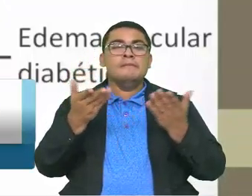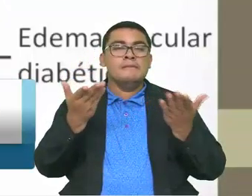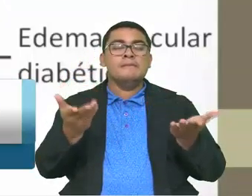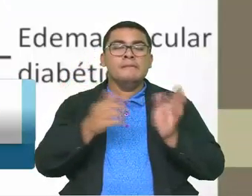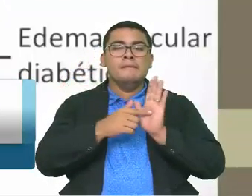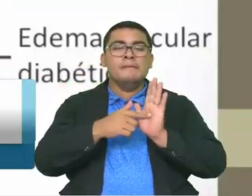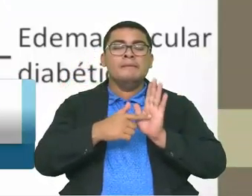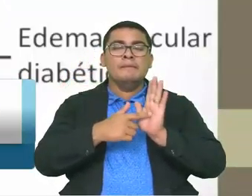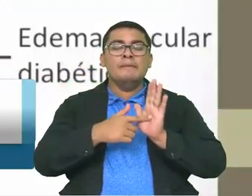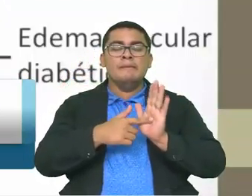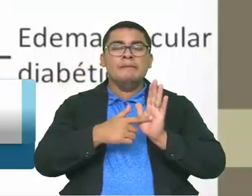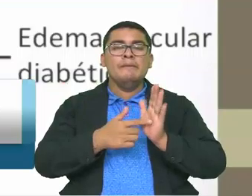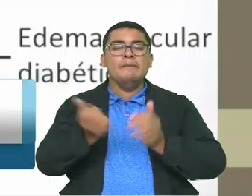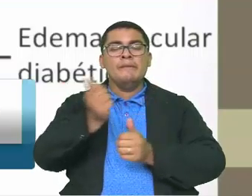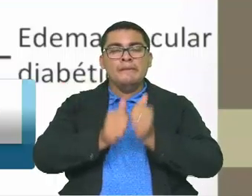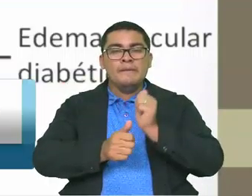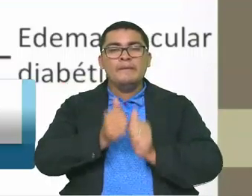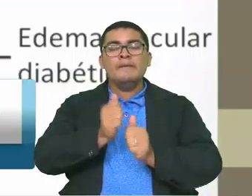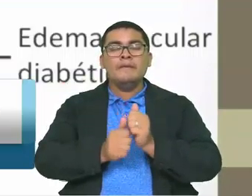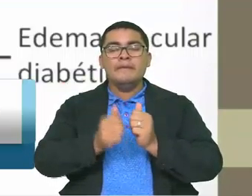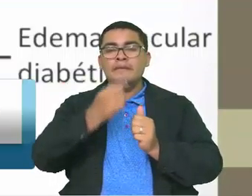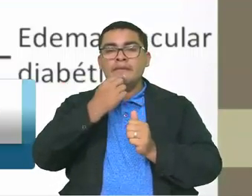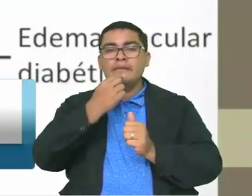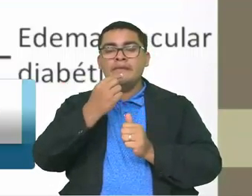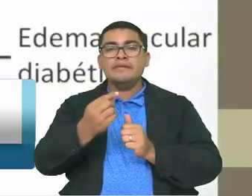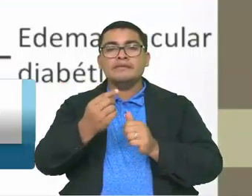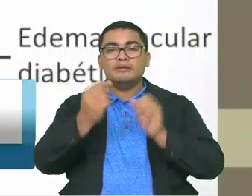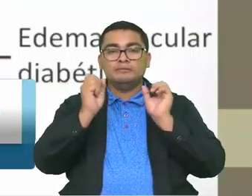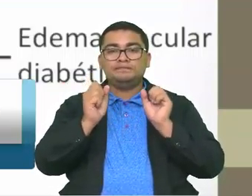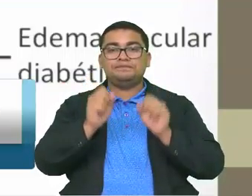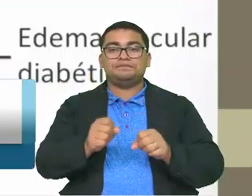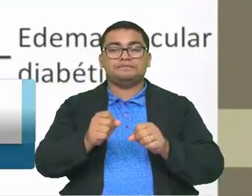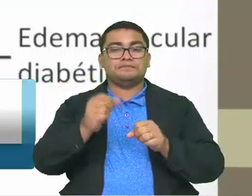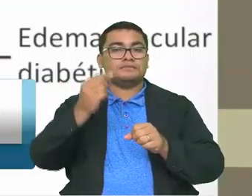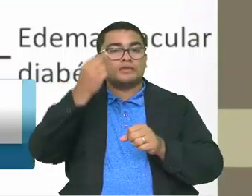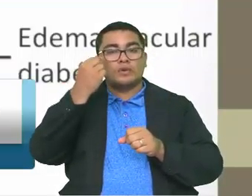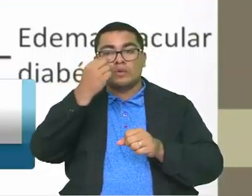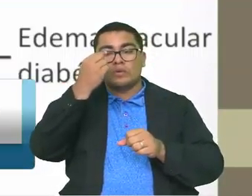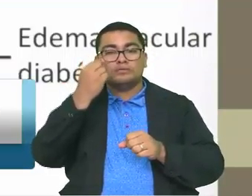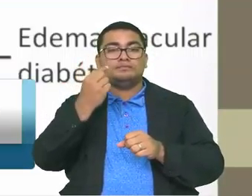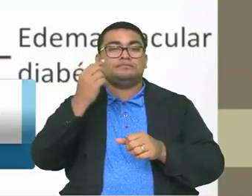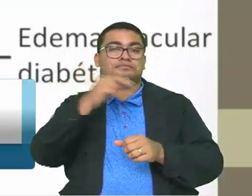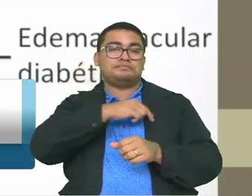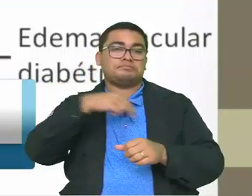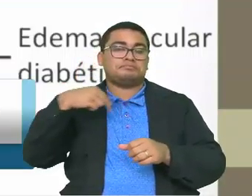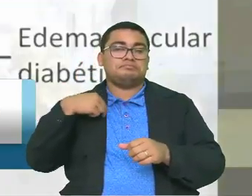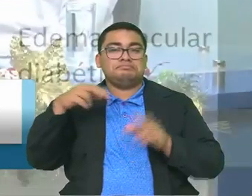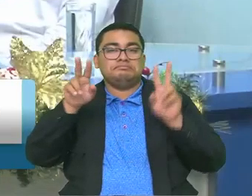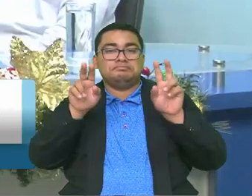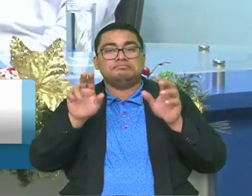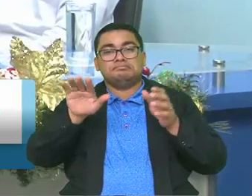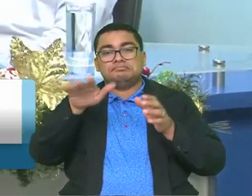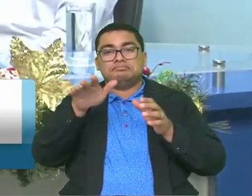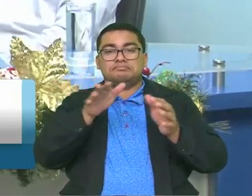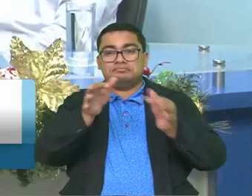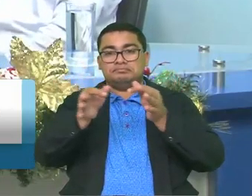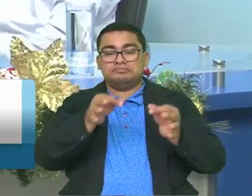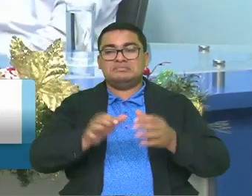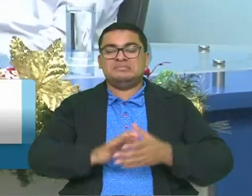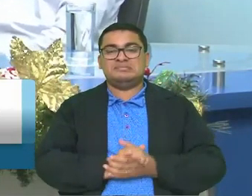el cerebro. Sí, nuestro organismo, recordemos que es un solo organismo al tener contacto o un proceso inflamatorio o un